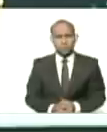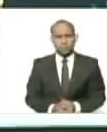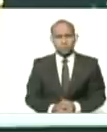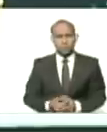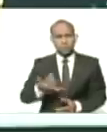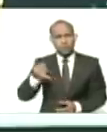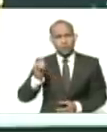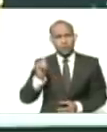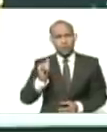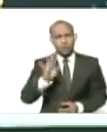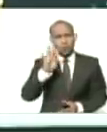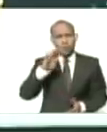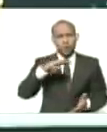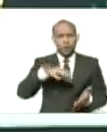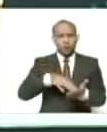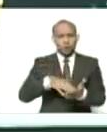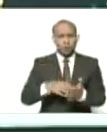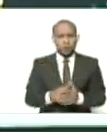Tenemos